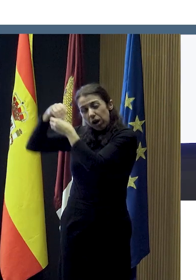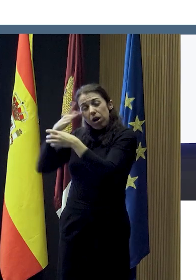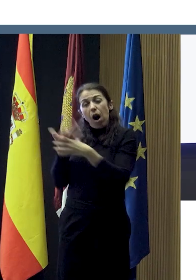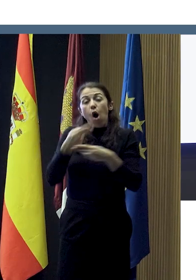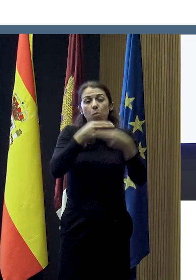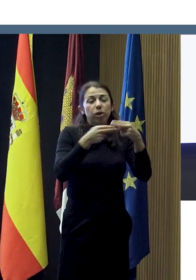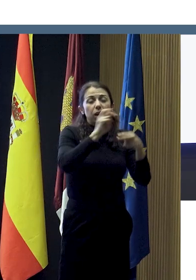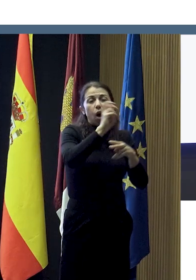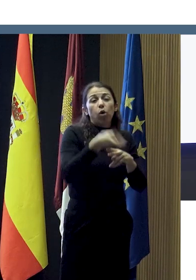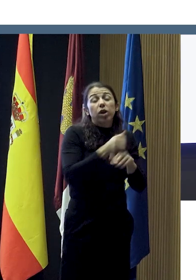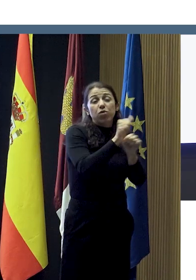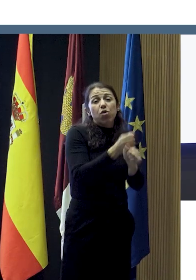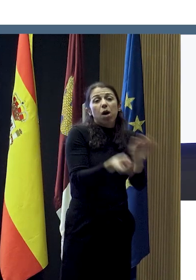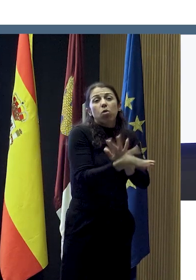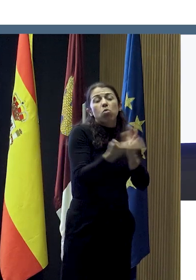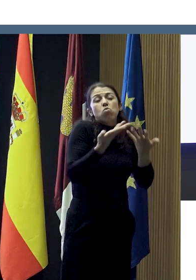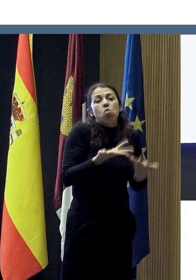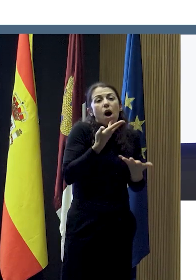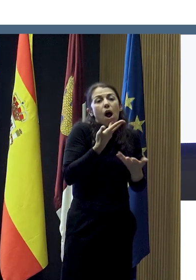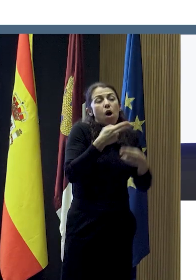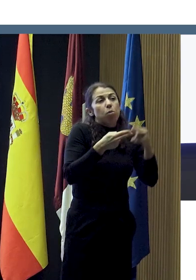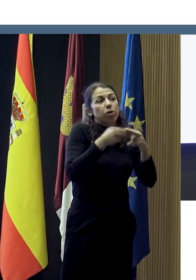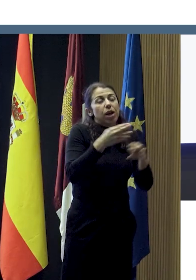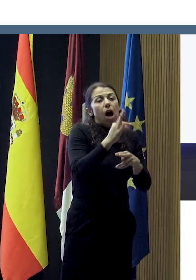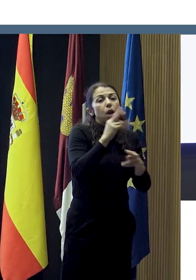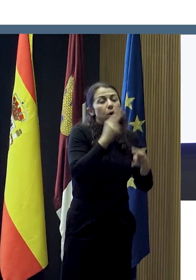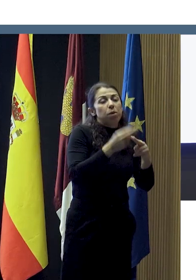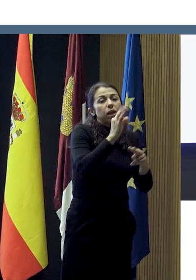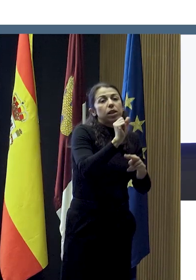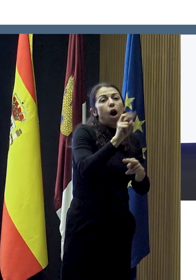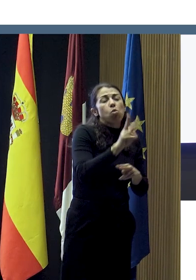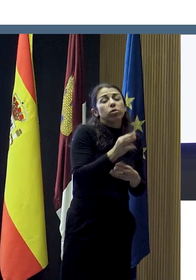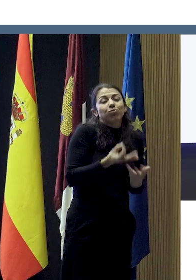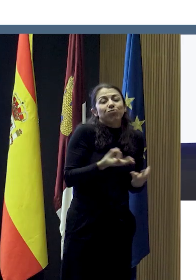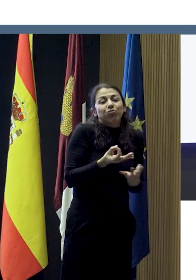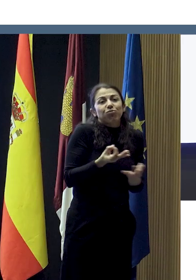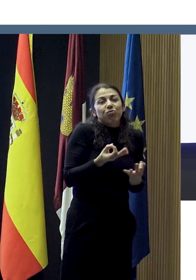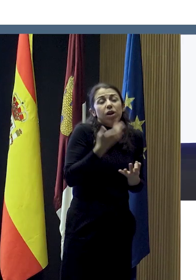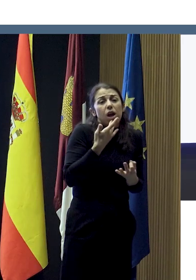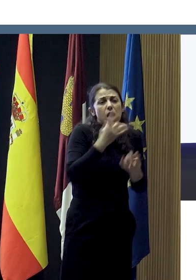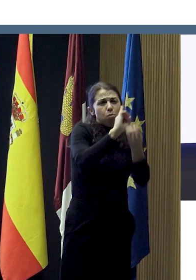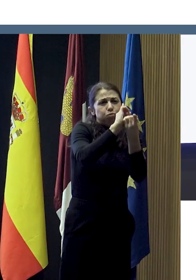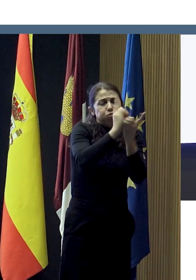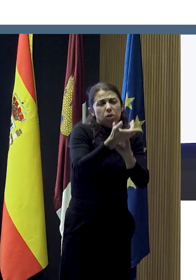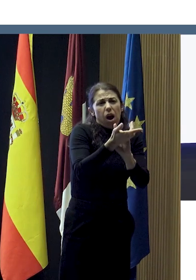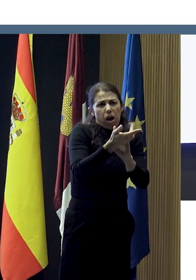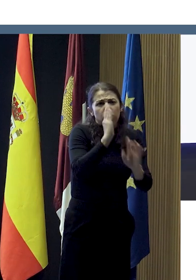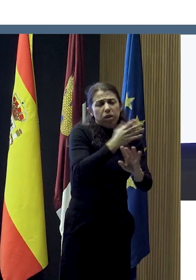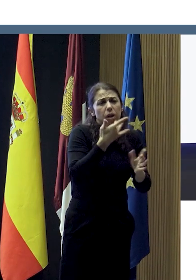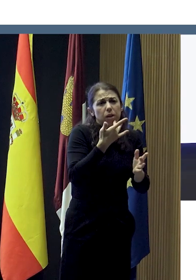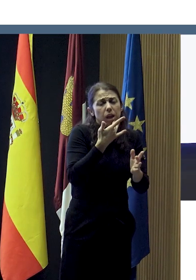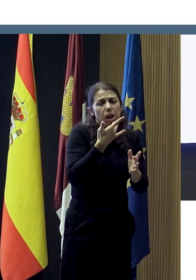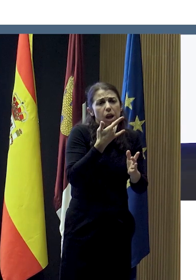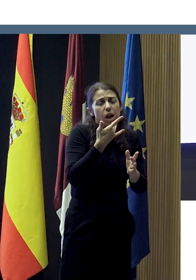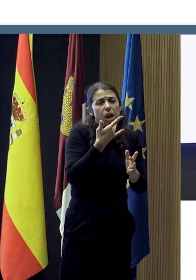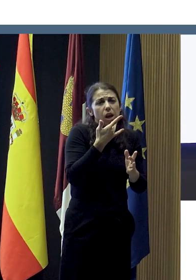otra proteína que también se forma es esta proteína tau, que bueno, pues sufre modificaciones y unas modificaciones que se